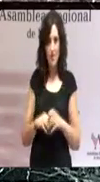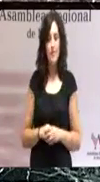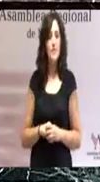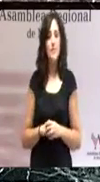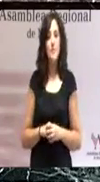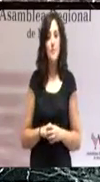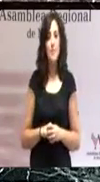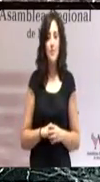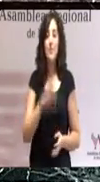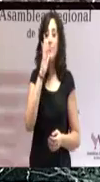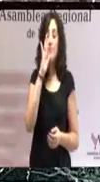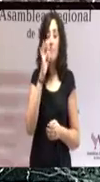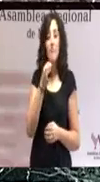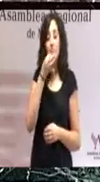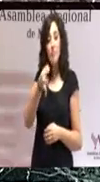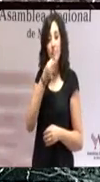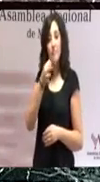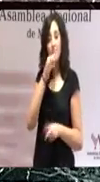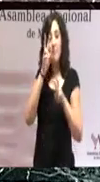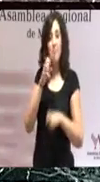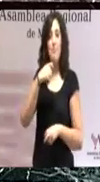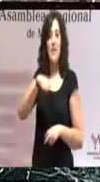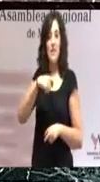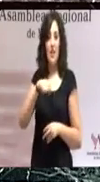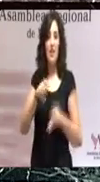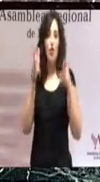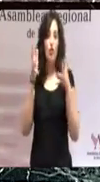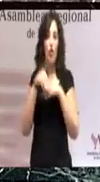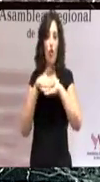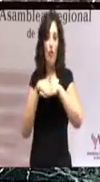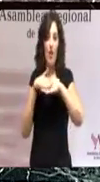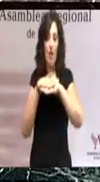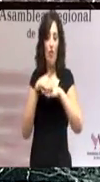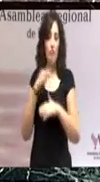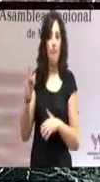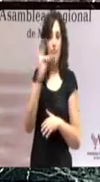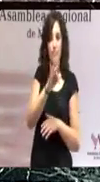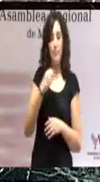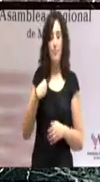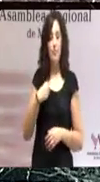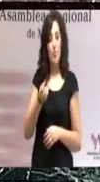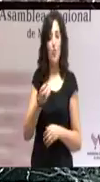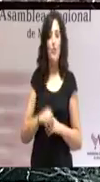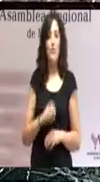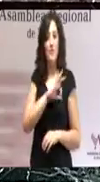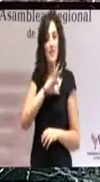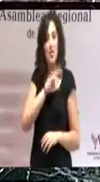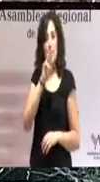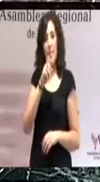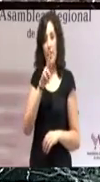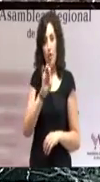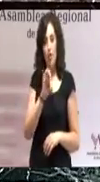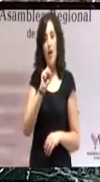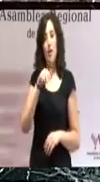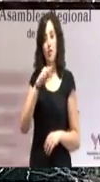con la intervención del presidente del Consejo de Gobierno. Tiene la palabra el señor Pedro Antonio